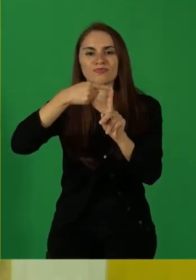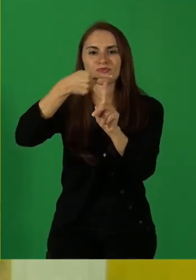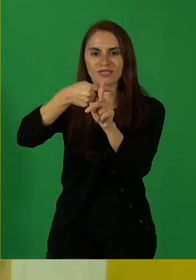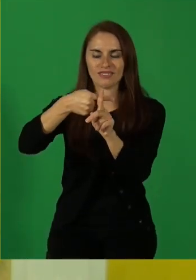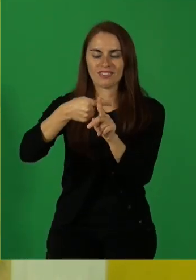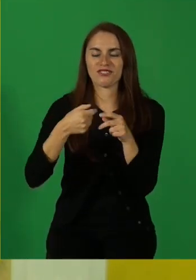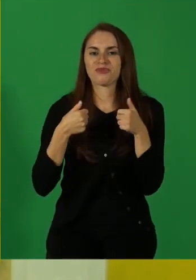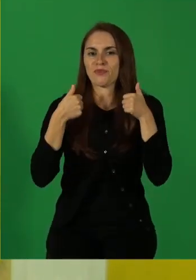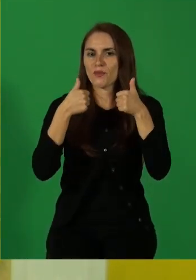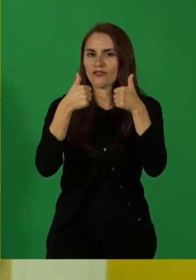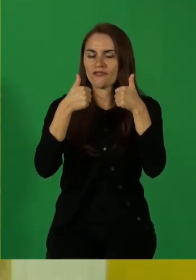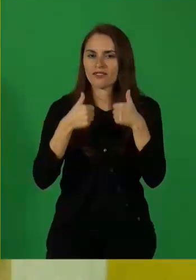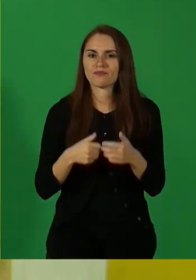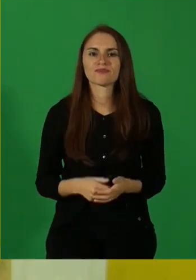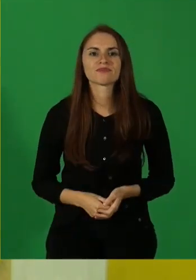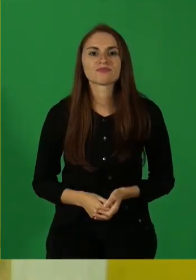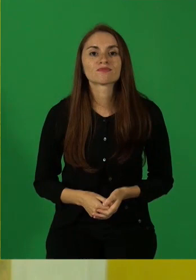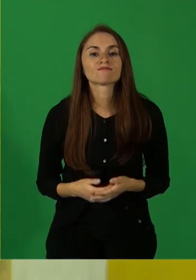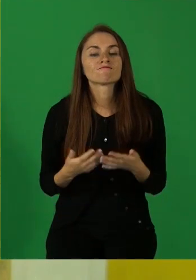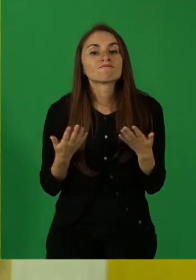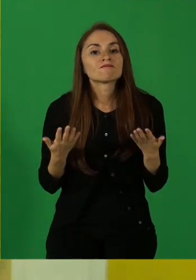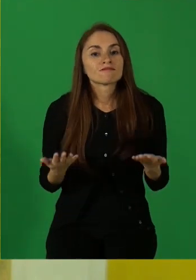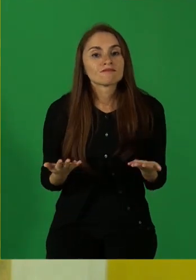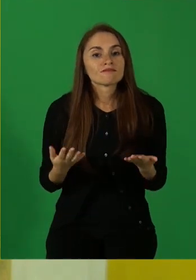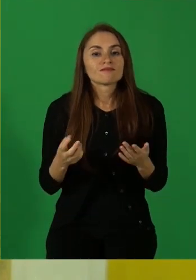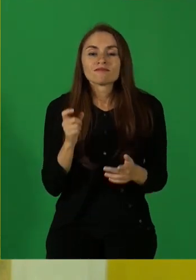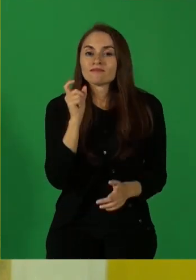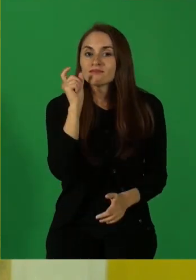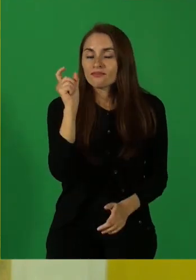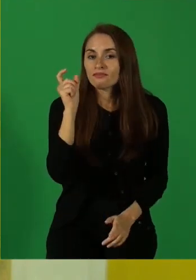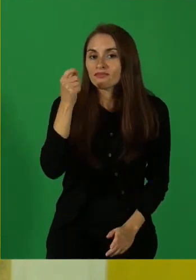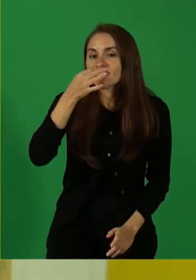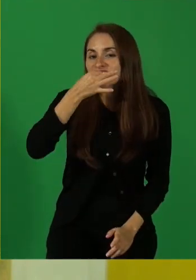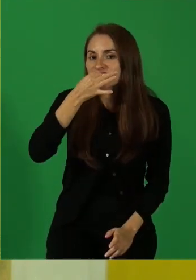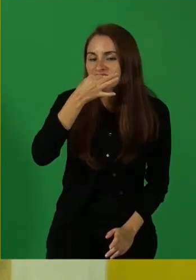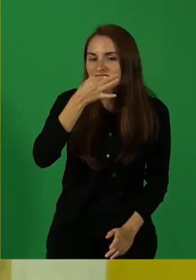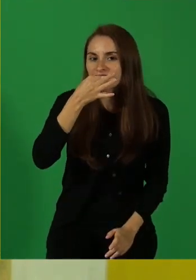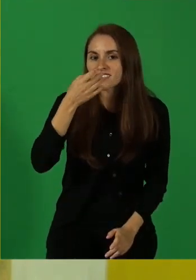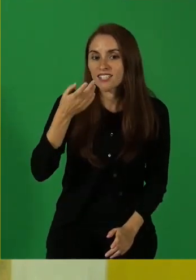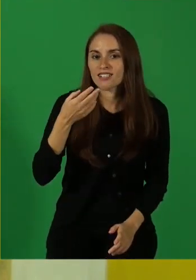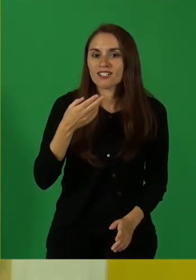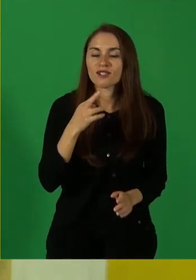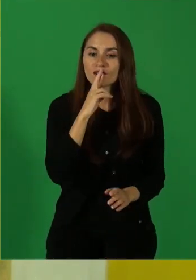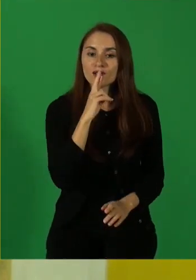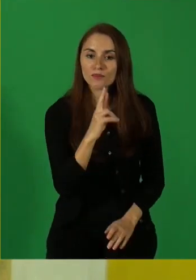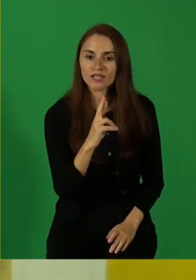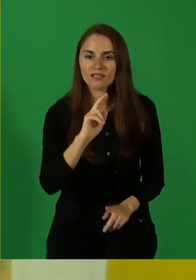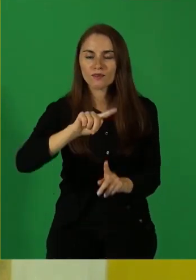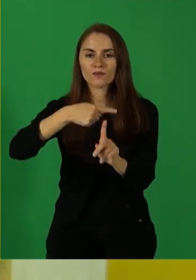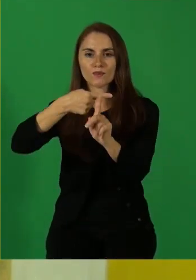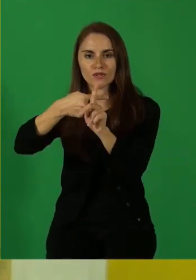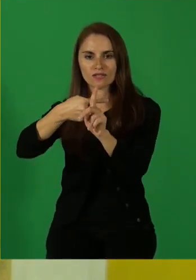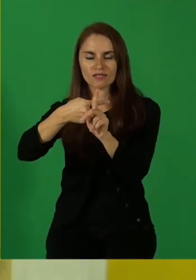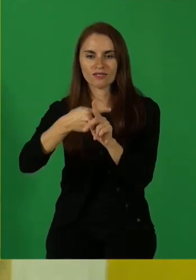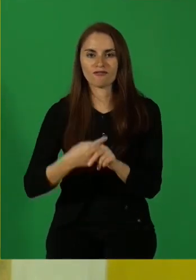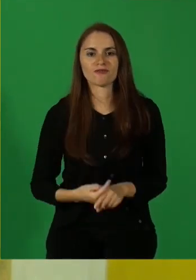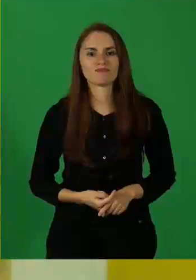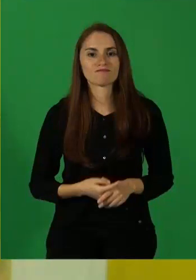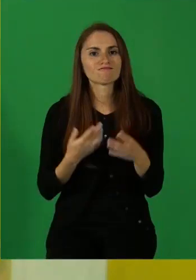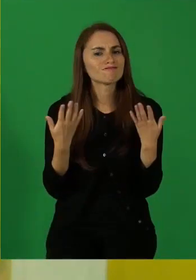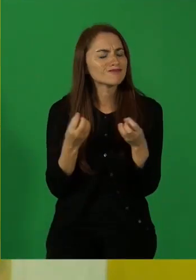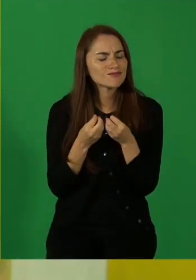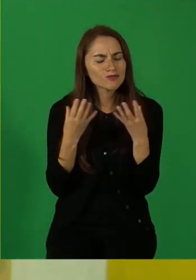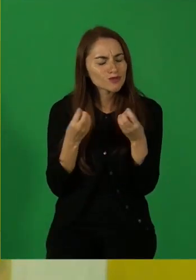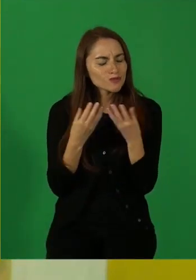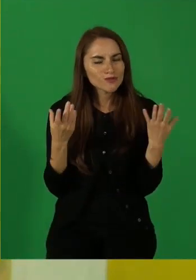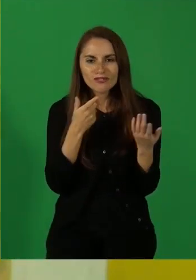Positivo, correcto. Entonces, como usamos fichas verdes, nuestro resultado es positivo. ¿Te das cuenta que es